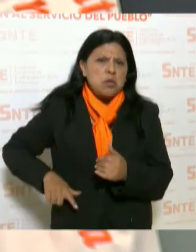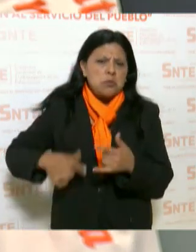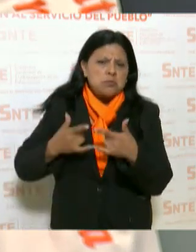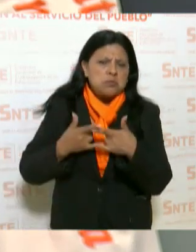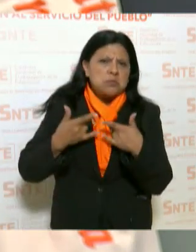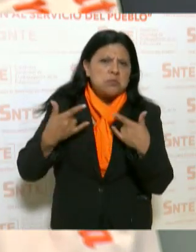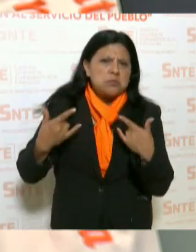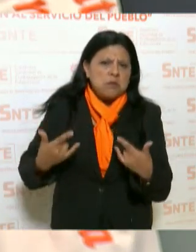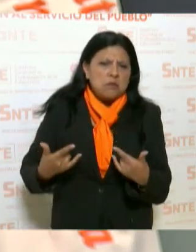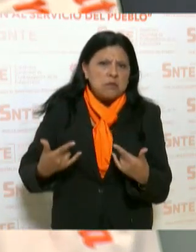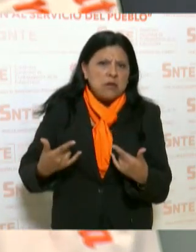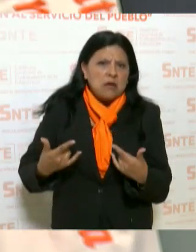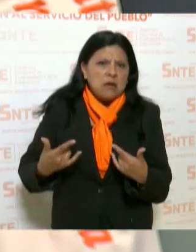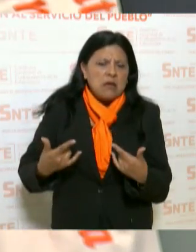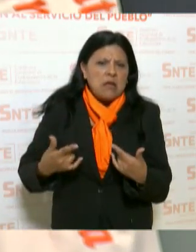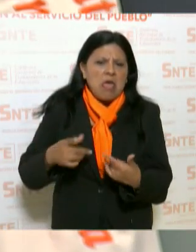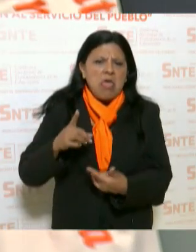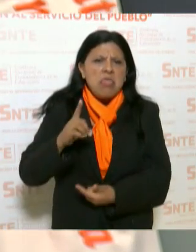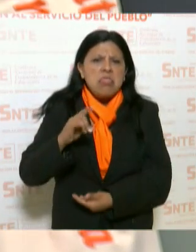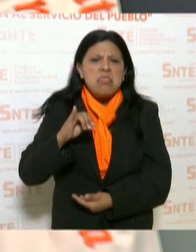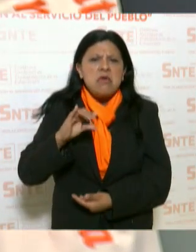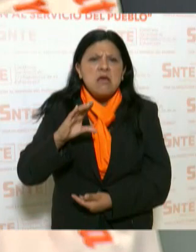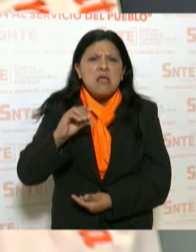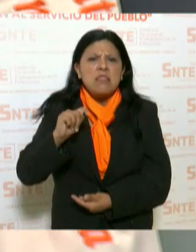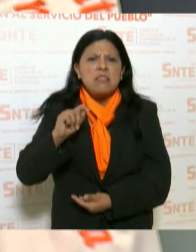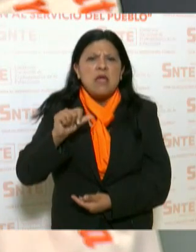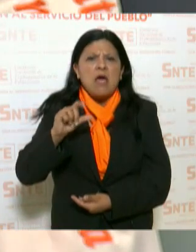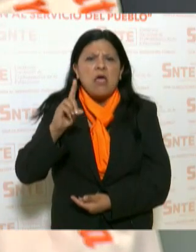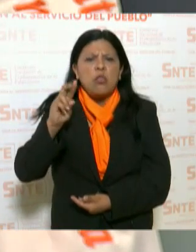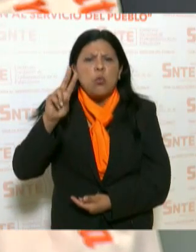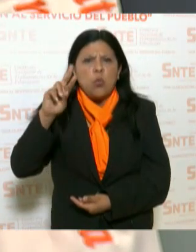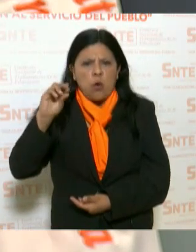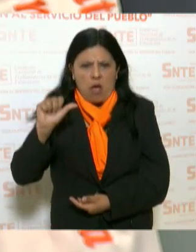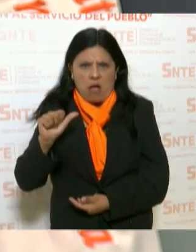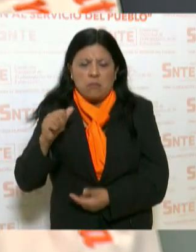tenían acceso a la educación, muy pocos.